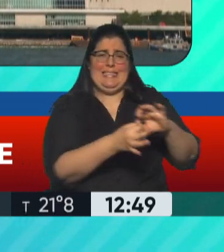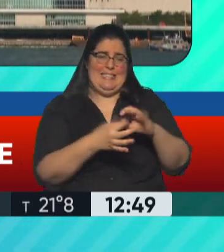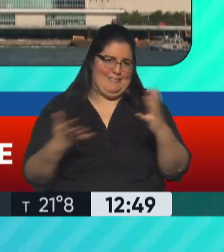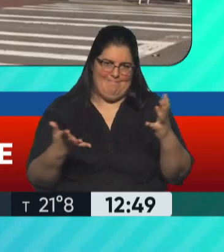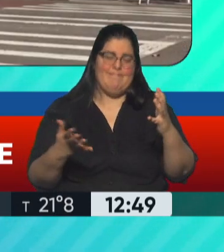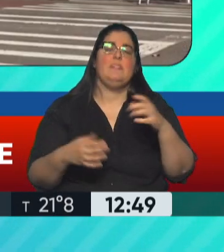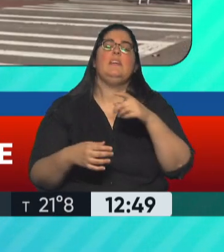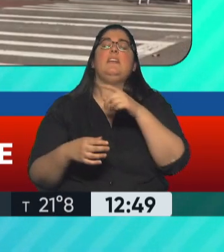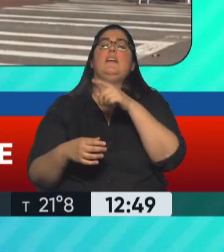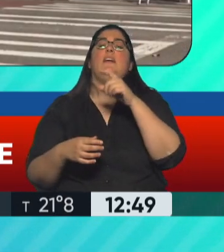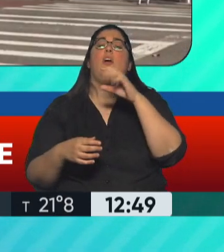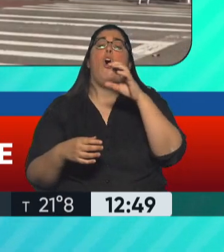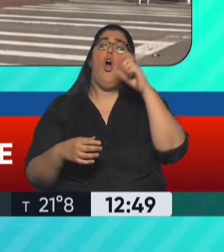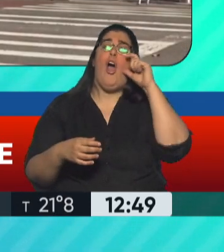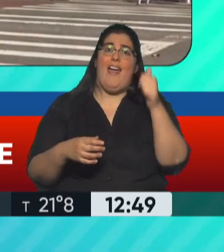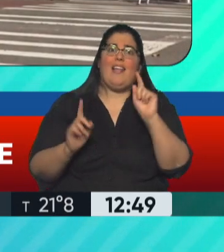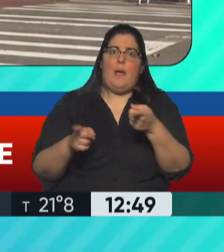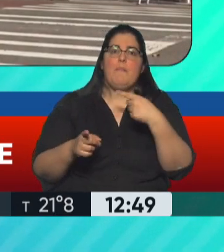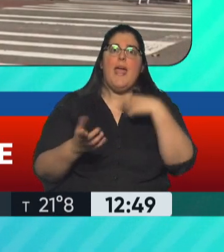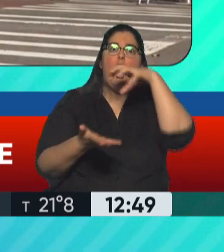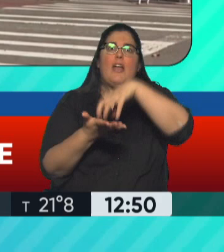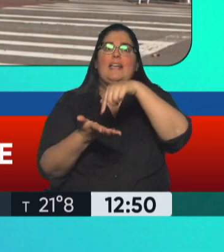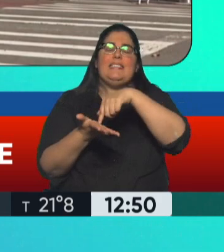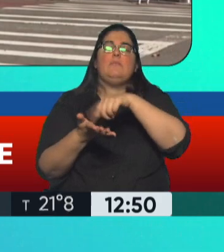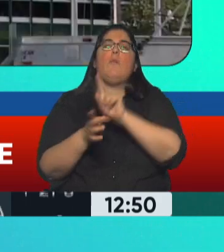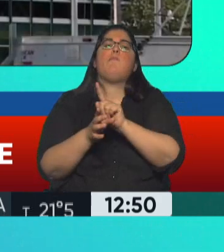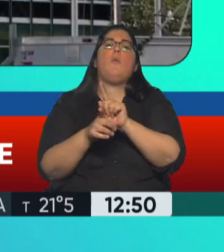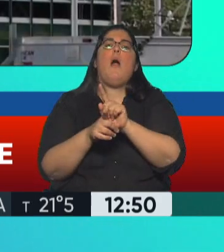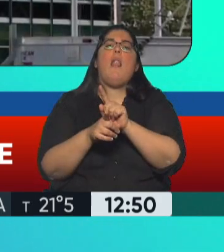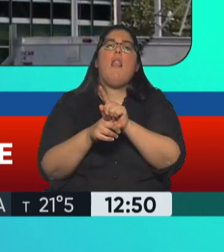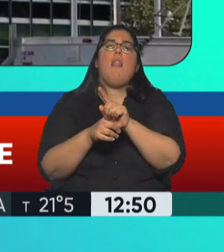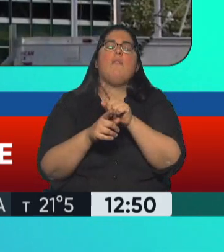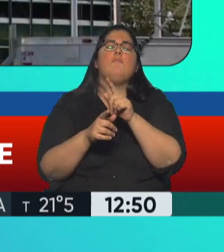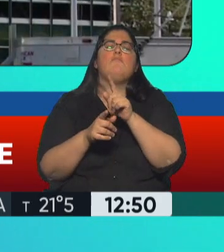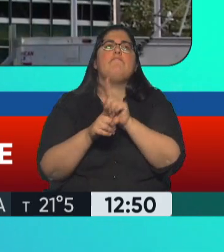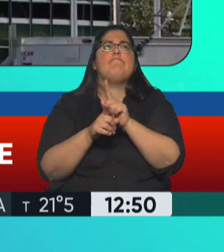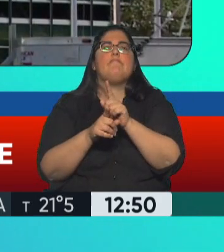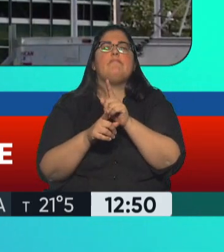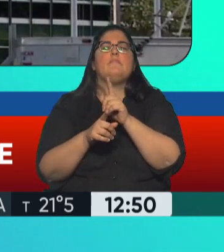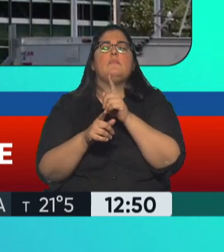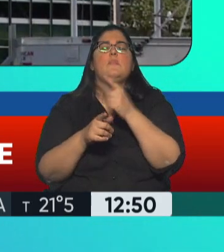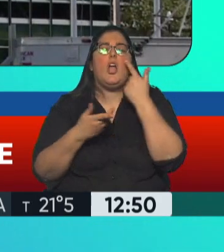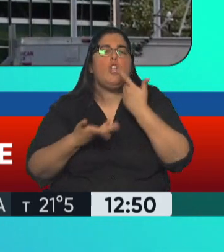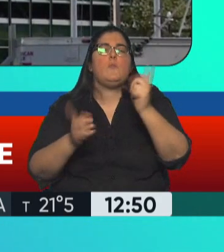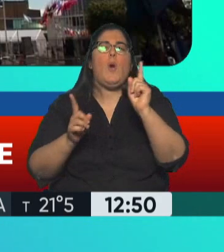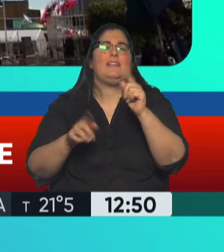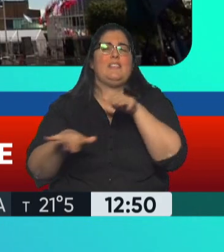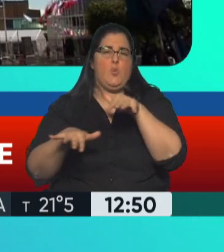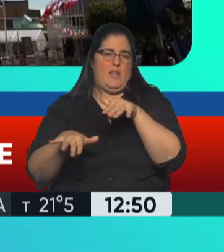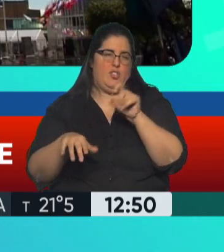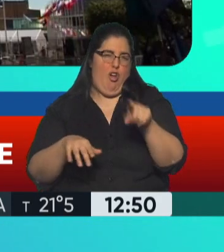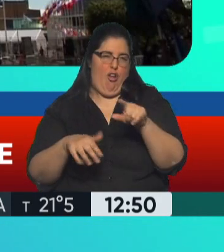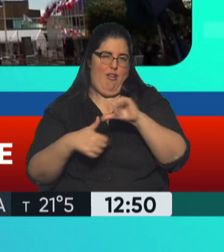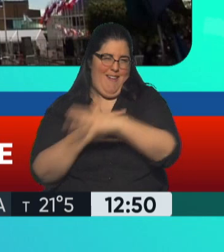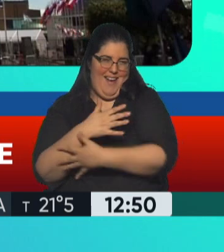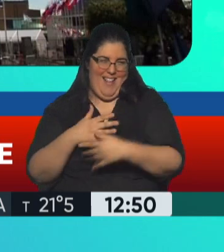la OEA como un organismo en el cual no se reflejan estas demandas, no se reflejan esta situación que vive la región,